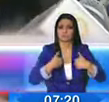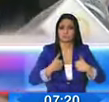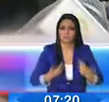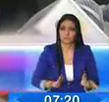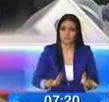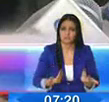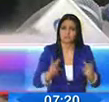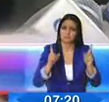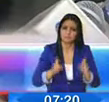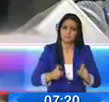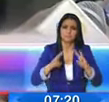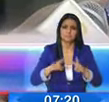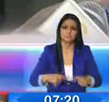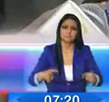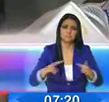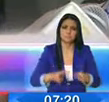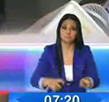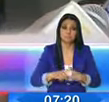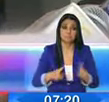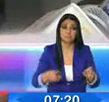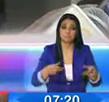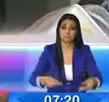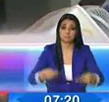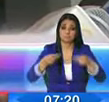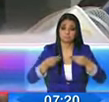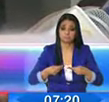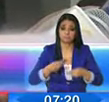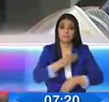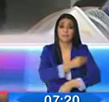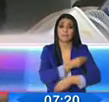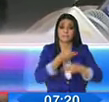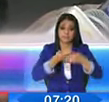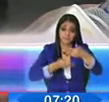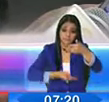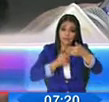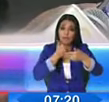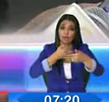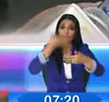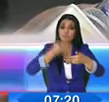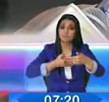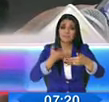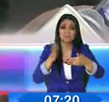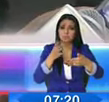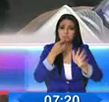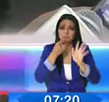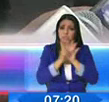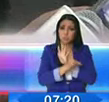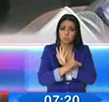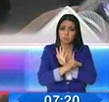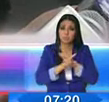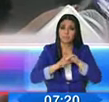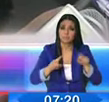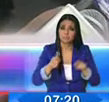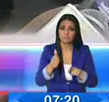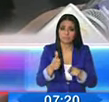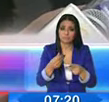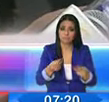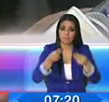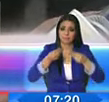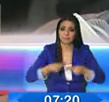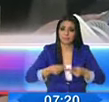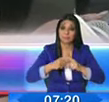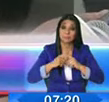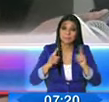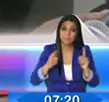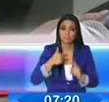pueden investigarse en todo caso aún no ha mediado ninguna notificación sobre alguna denuncia específica pero justamente todo eso tendrá que notificar se lo que sí conocía es